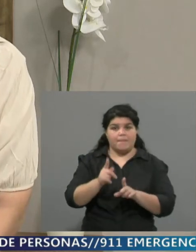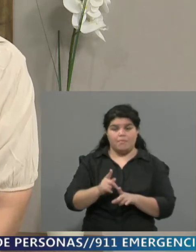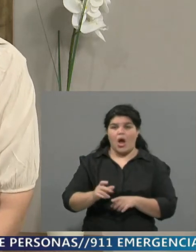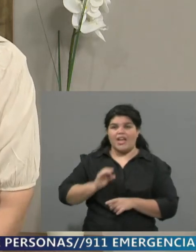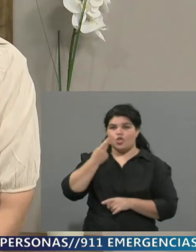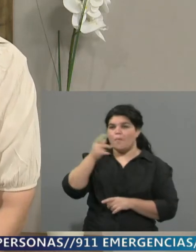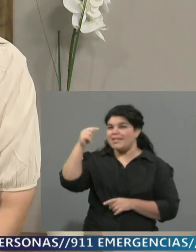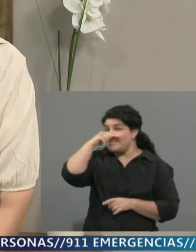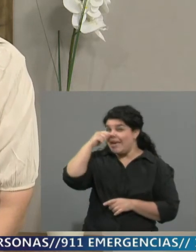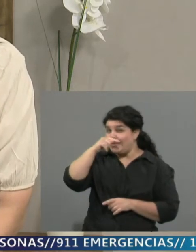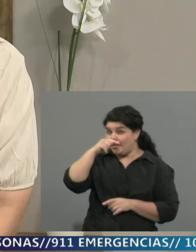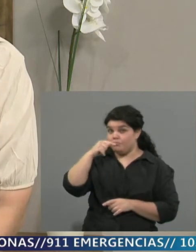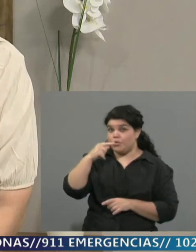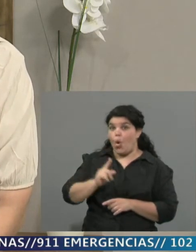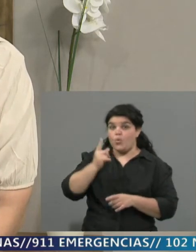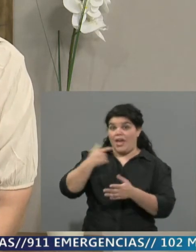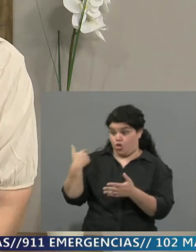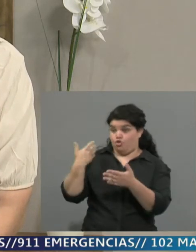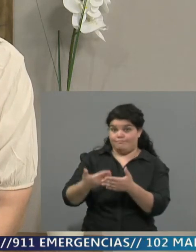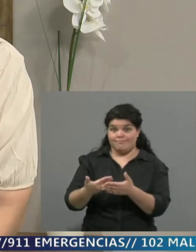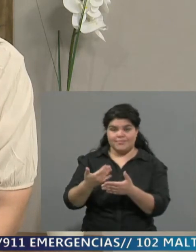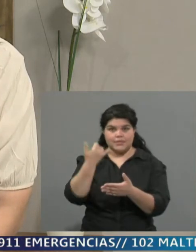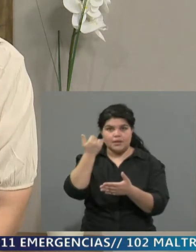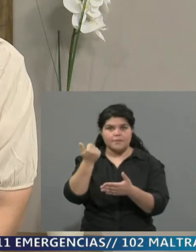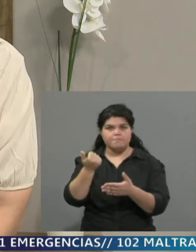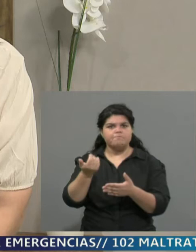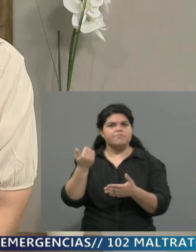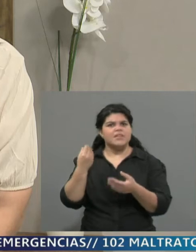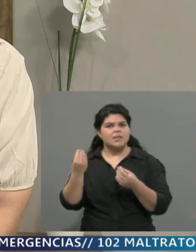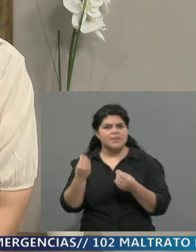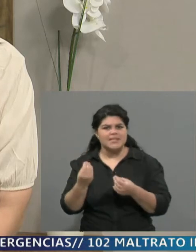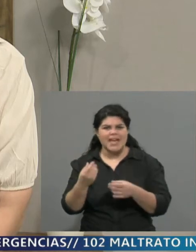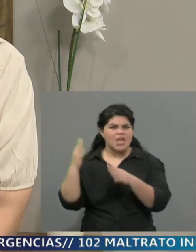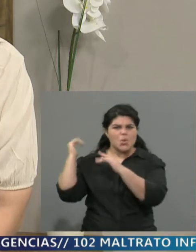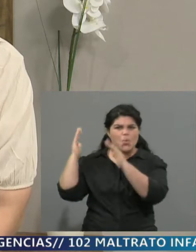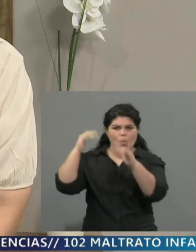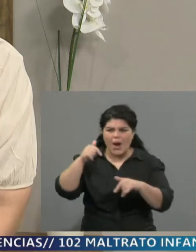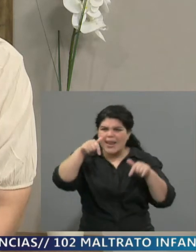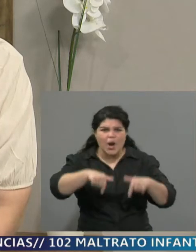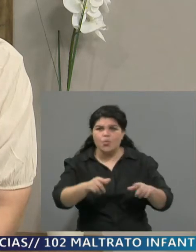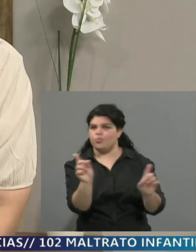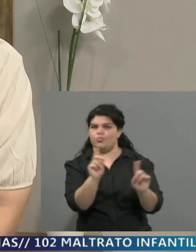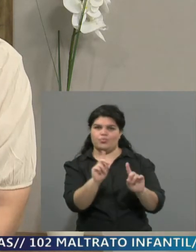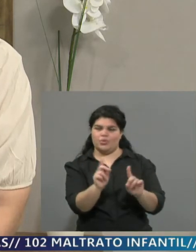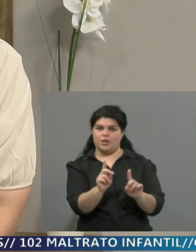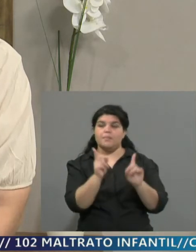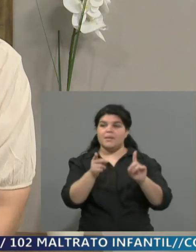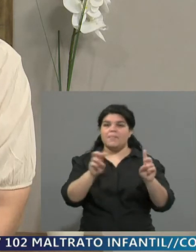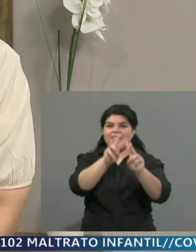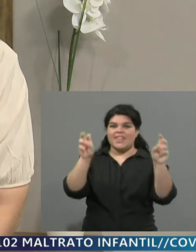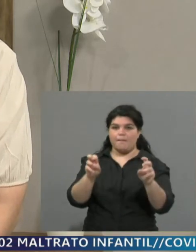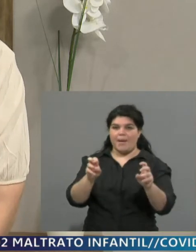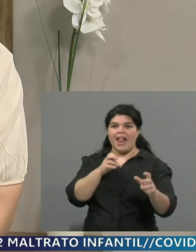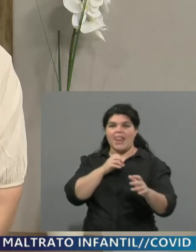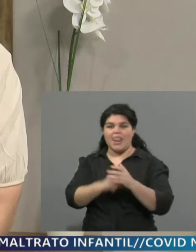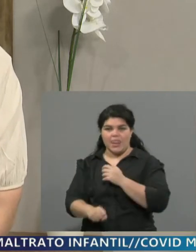hoy. Y sí tenemos que reconocer que el debate que se dio en torno a la legalización del aborto, no cuando se